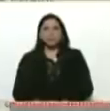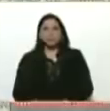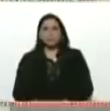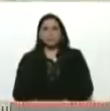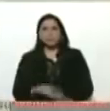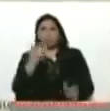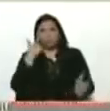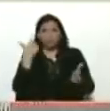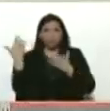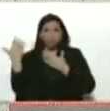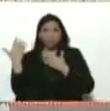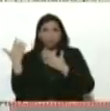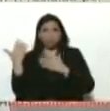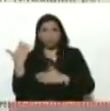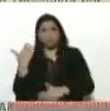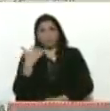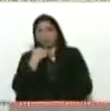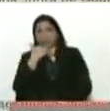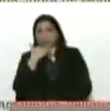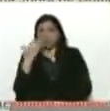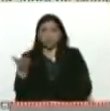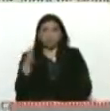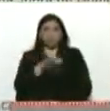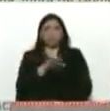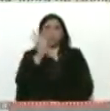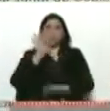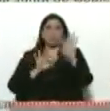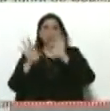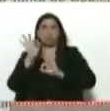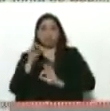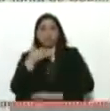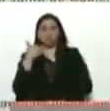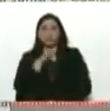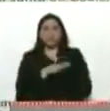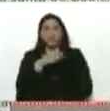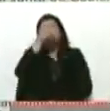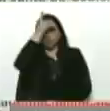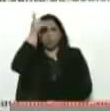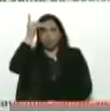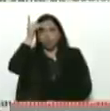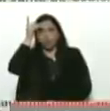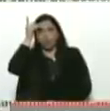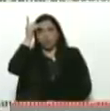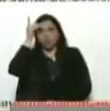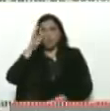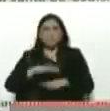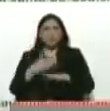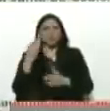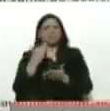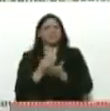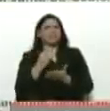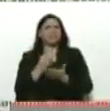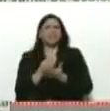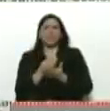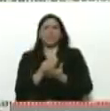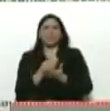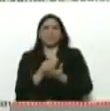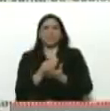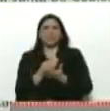Aquí está, magnicidio del presidente, asesinato selectivo, Diosdado Cabello. Yo no sé por qué siempre me meten a mí en sus